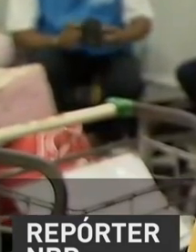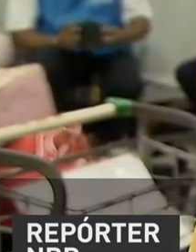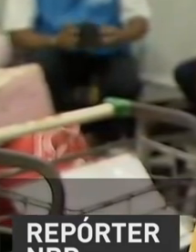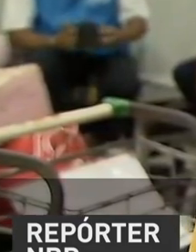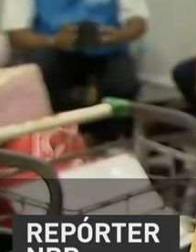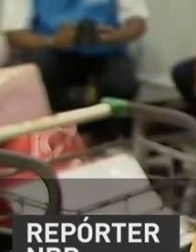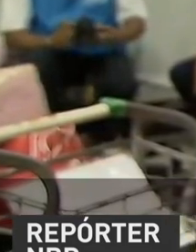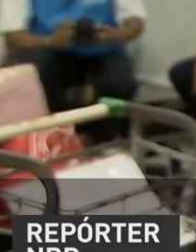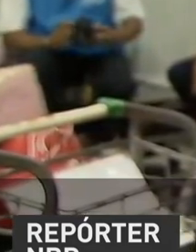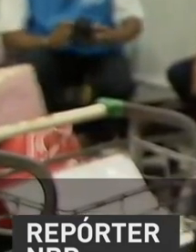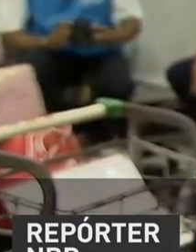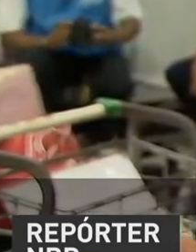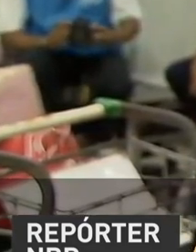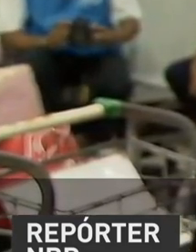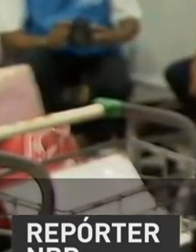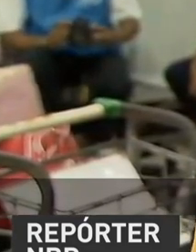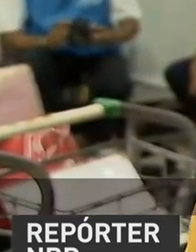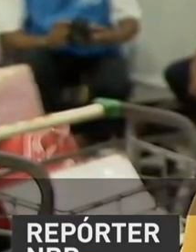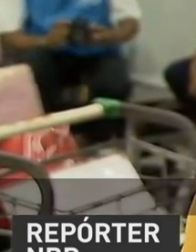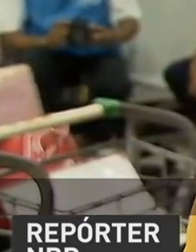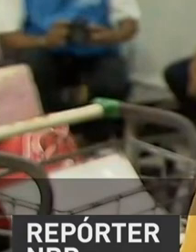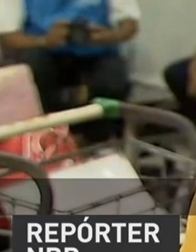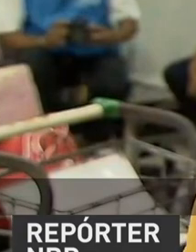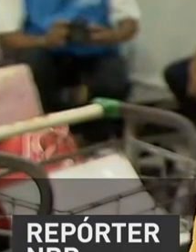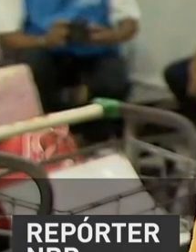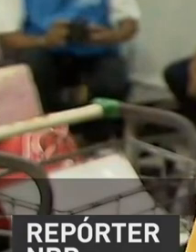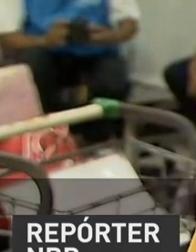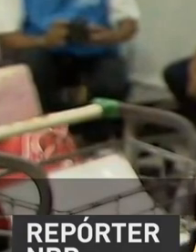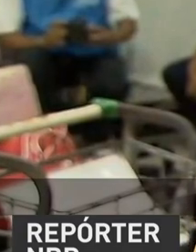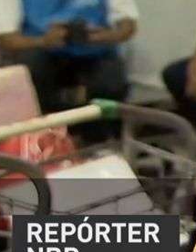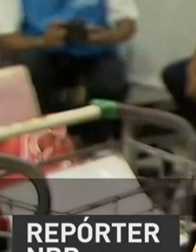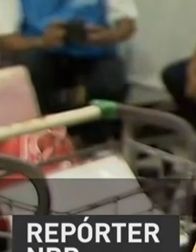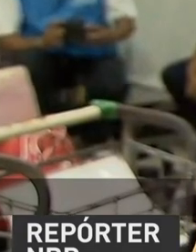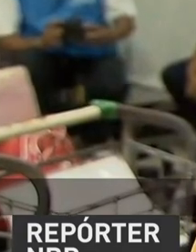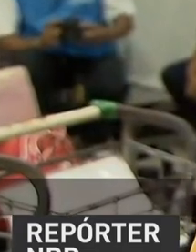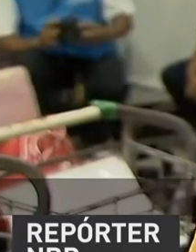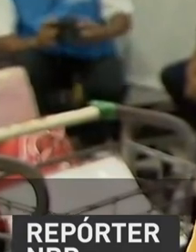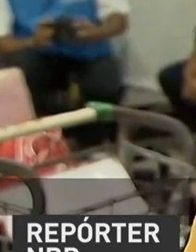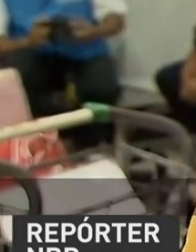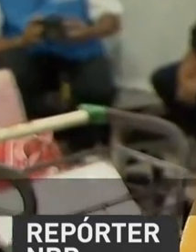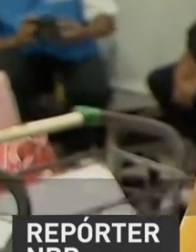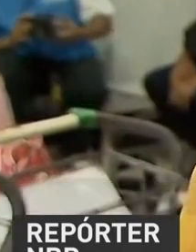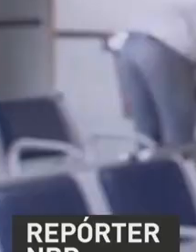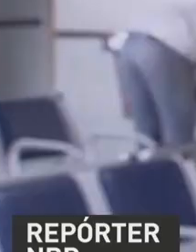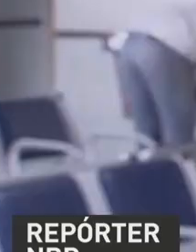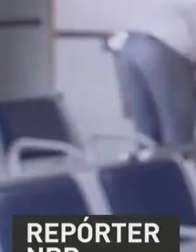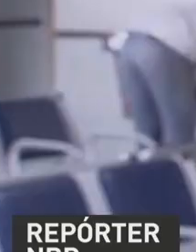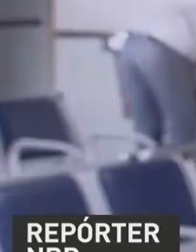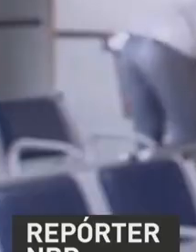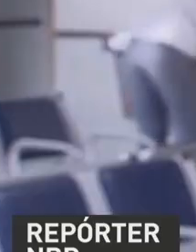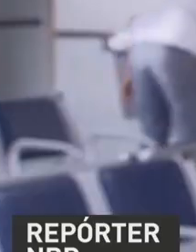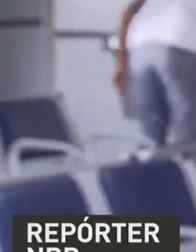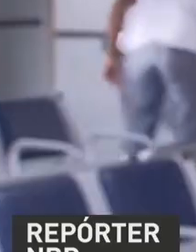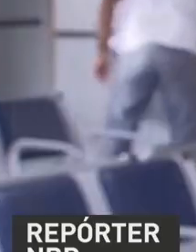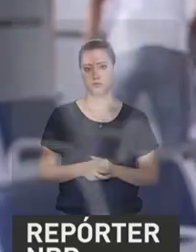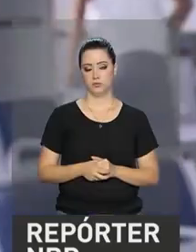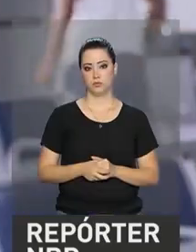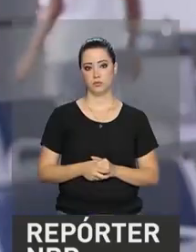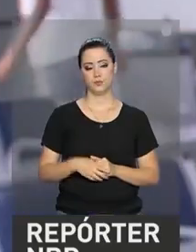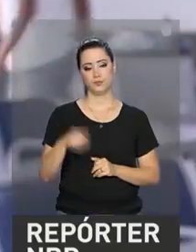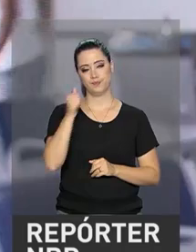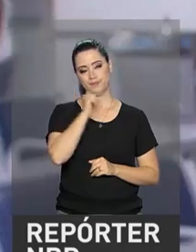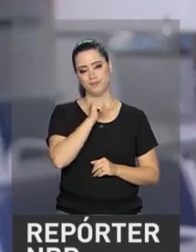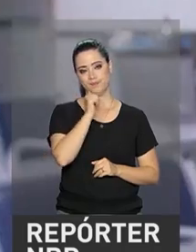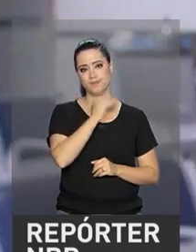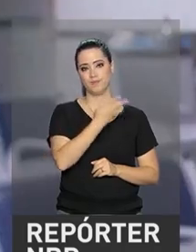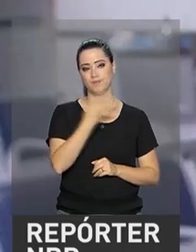y completamente la gente muriéndose de hambre en las calles, comiendo animales y comiendo perros. Laura, de 44